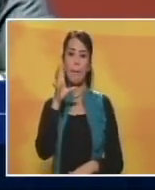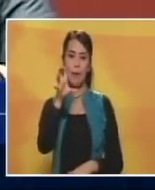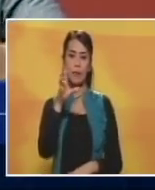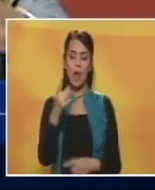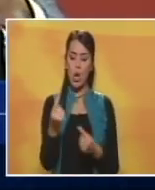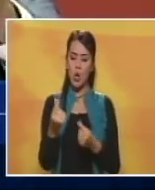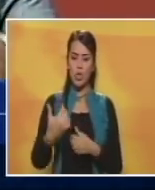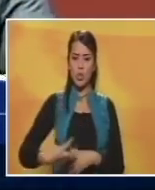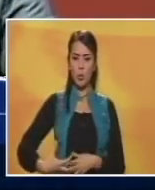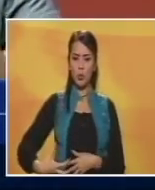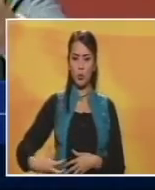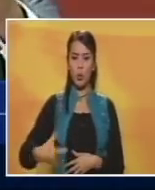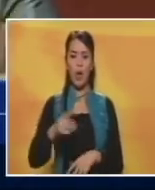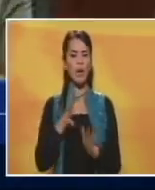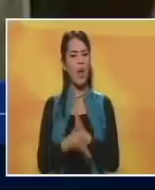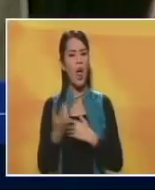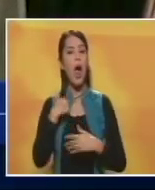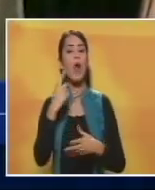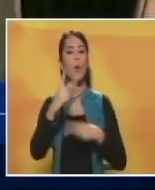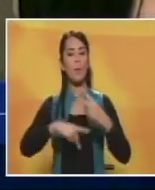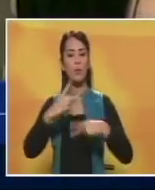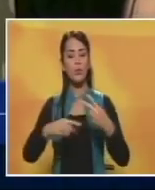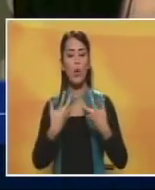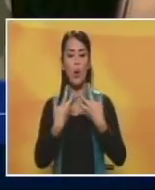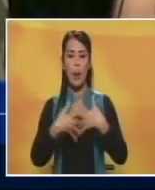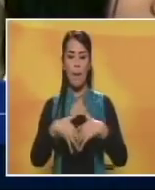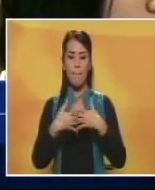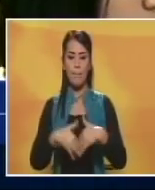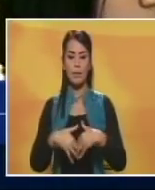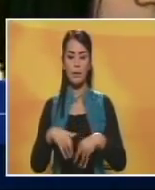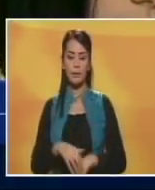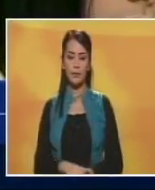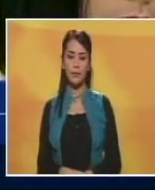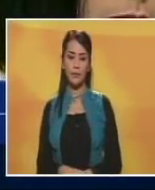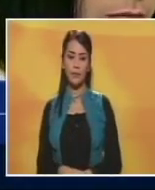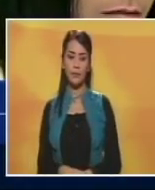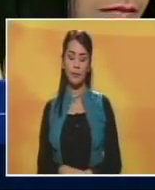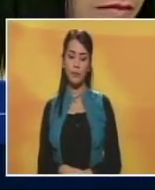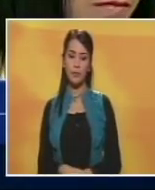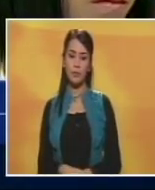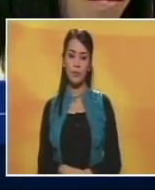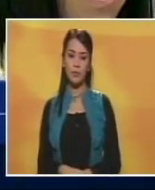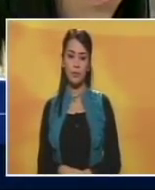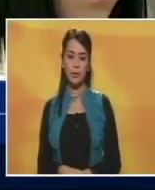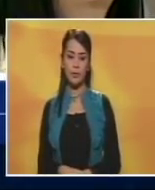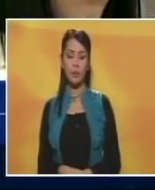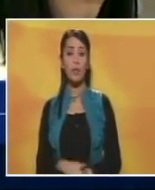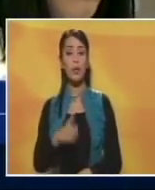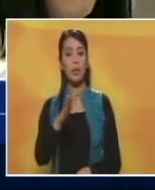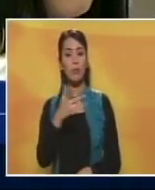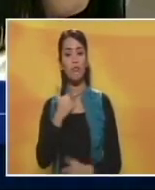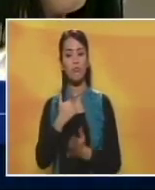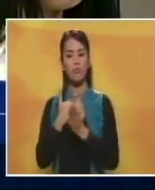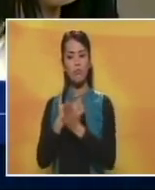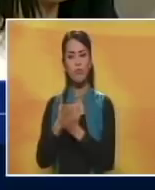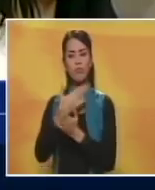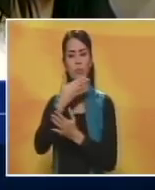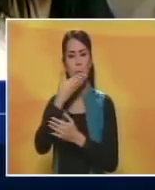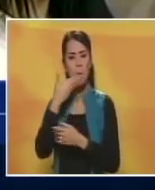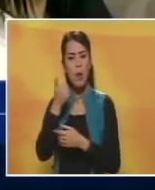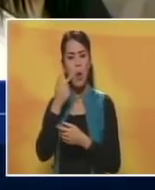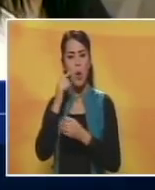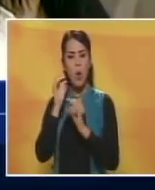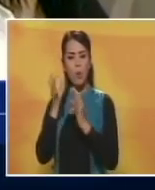este país, a los grandes productores, a las grandes empresas, y que se favoreciera a los menos o los